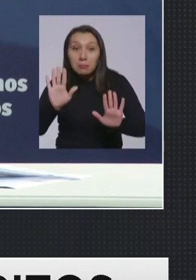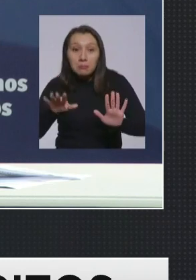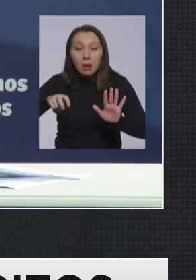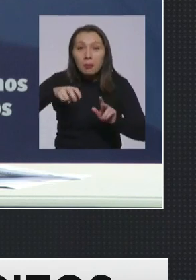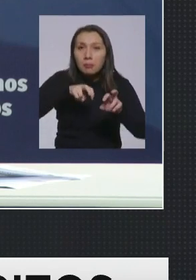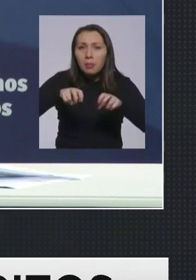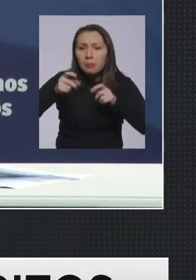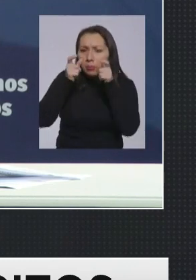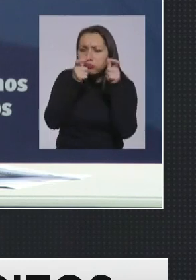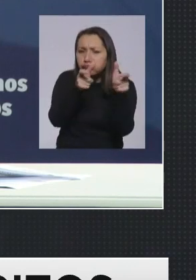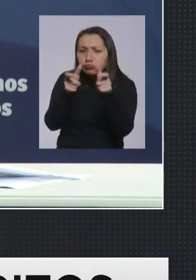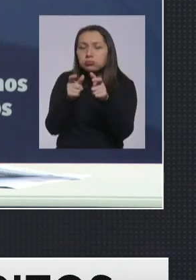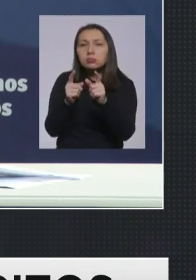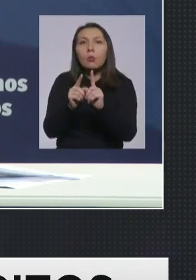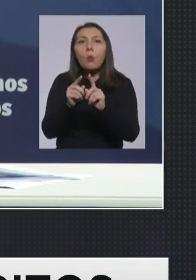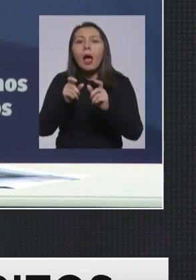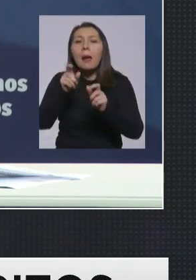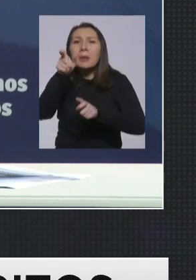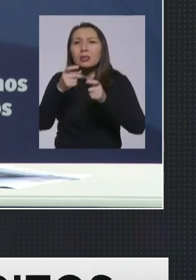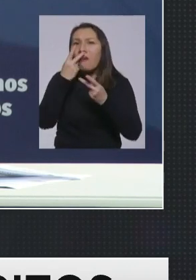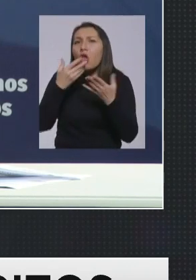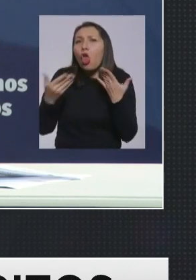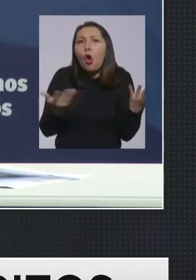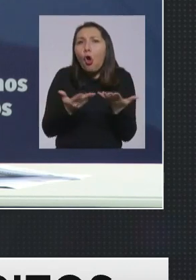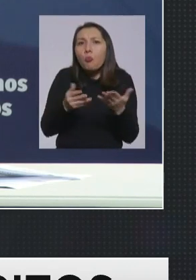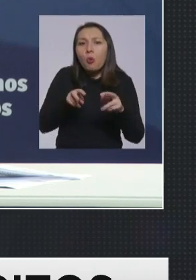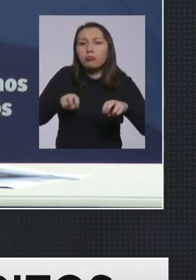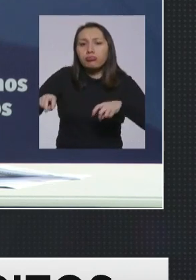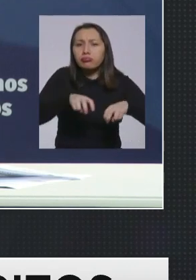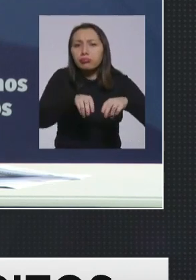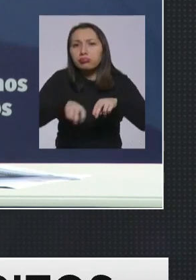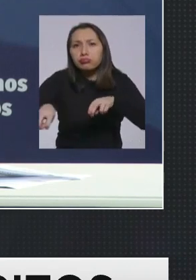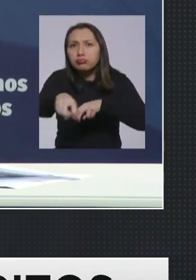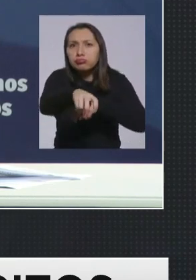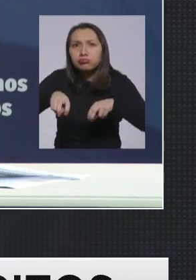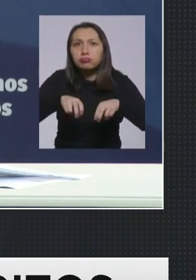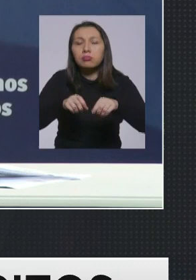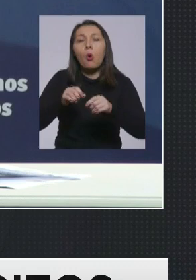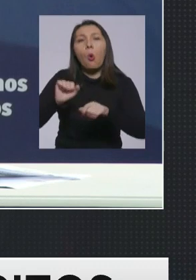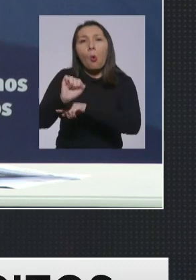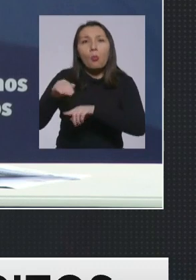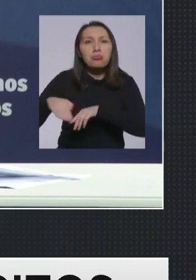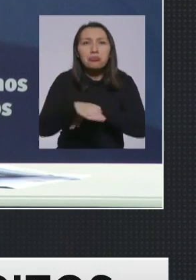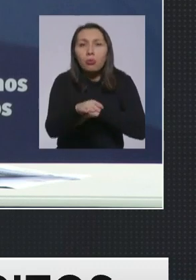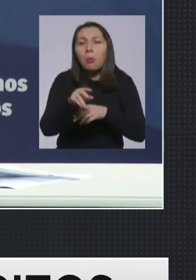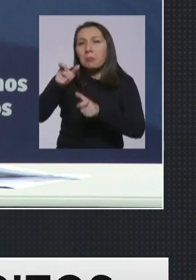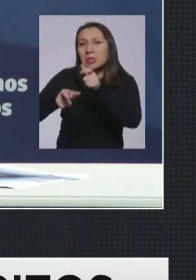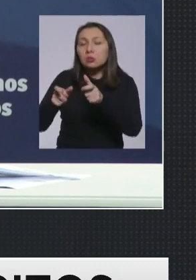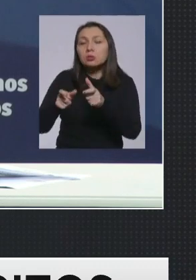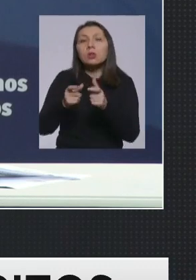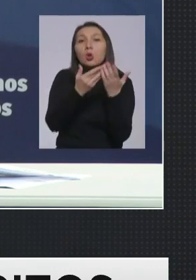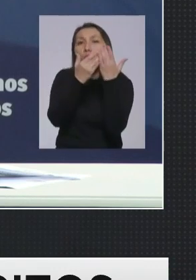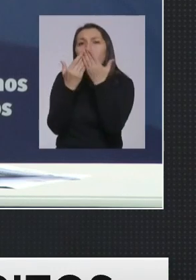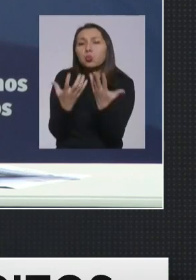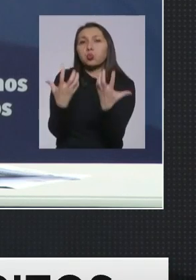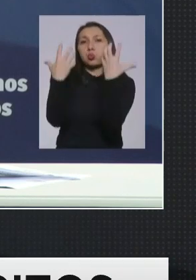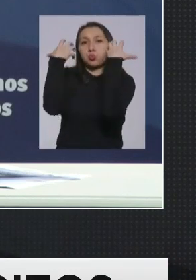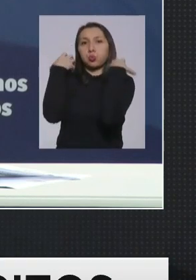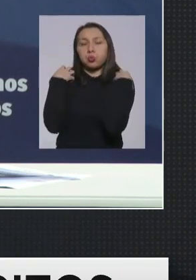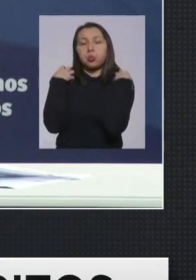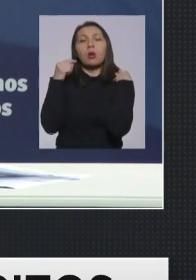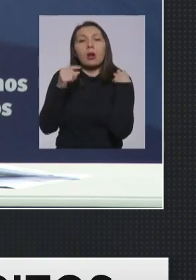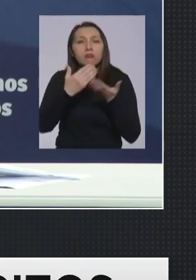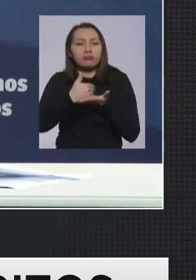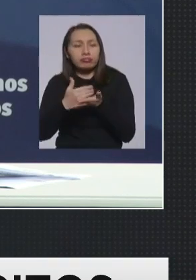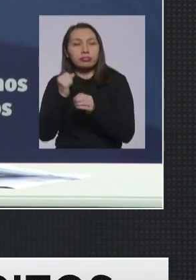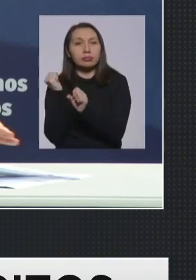que son muy importantes y muy interesantes están en manos de el estudio la organización